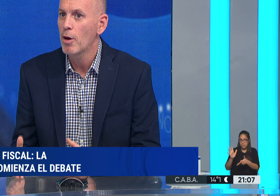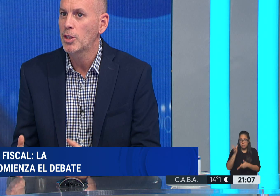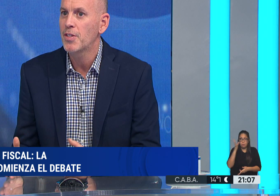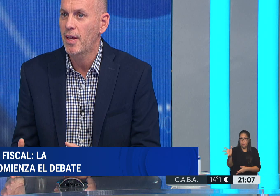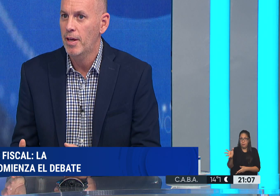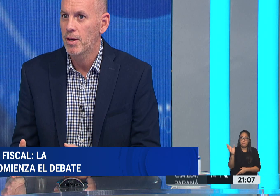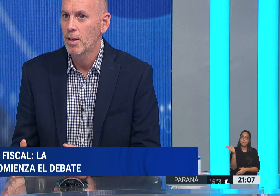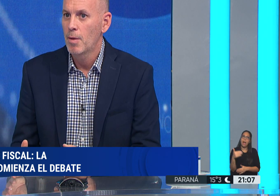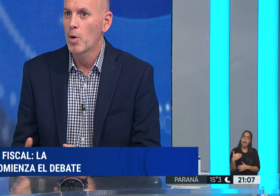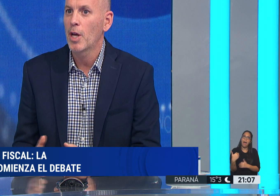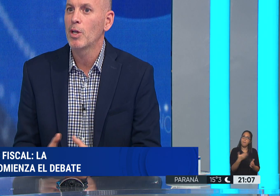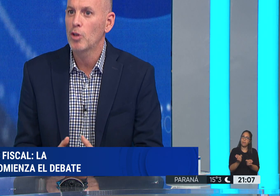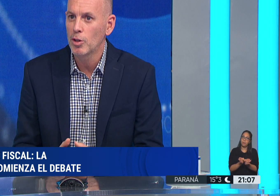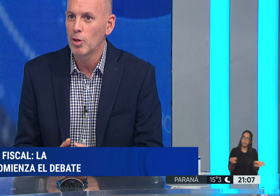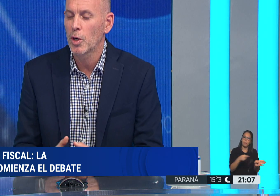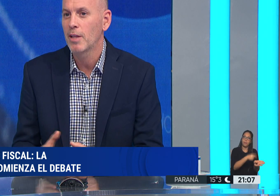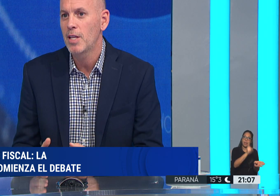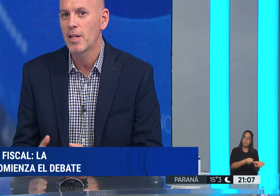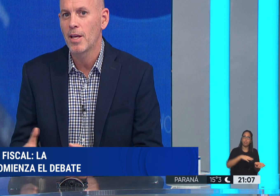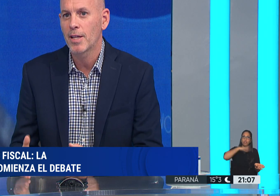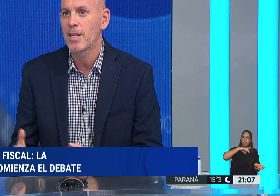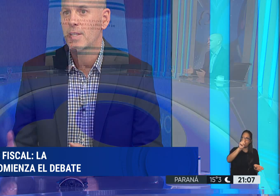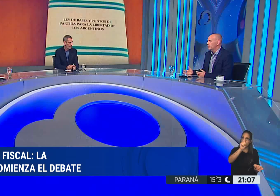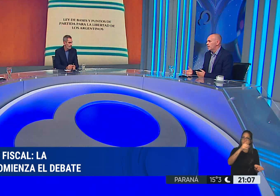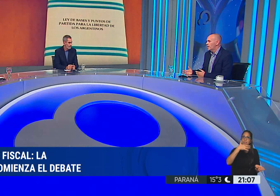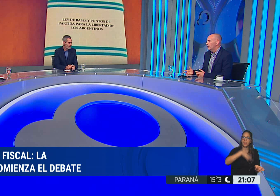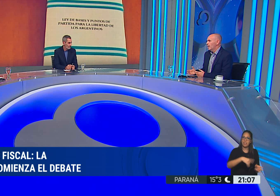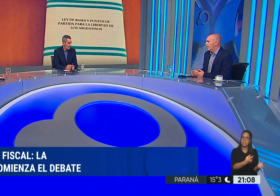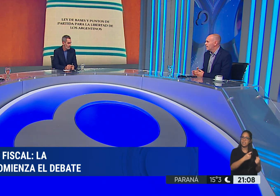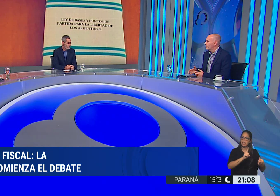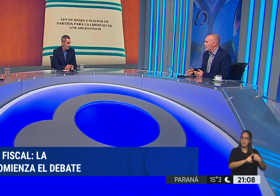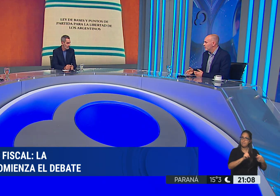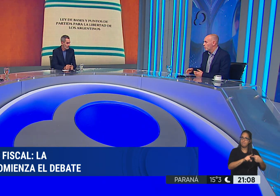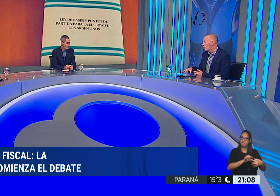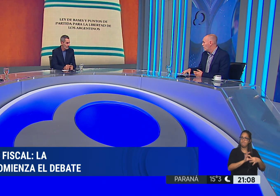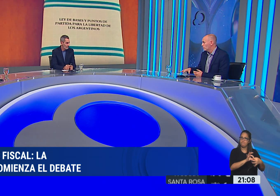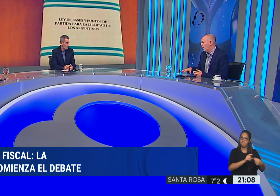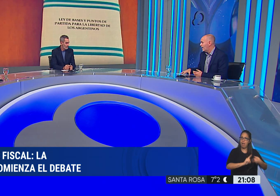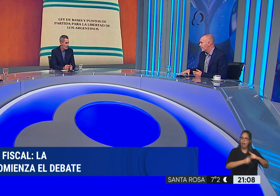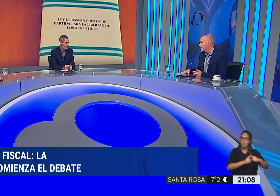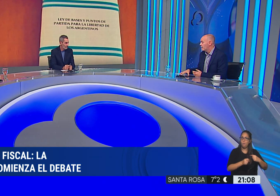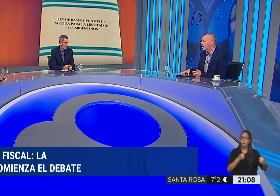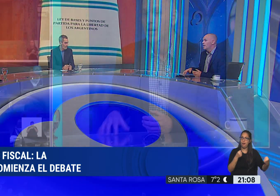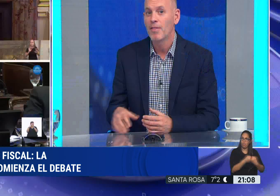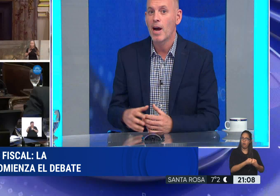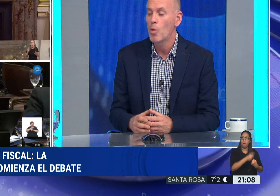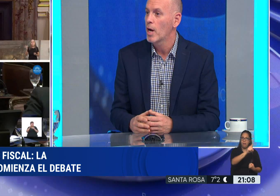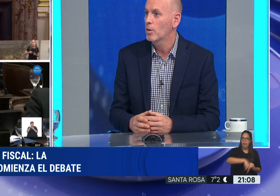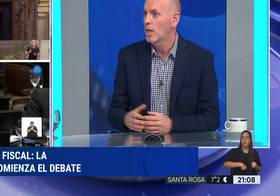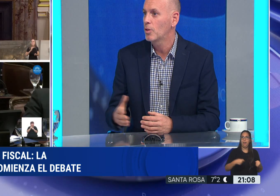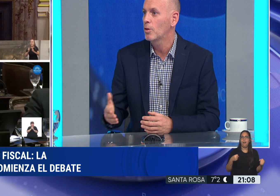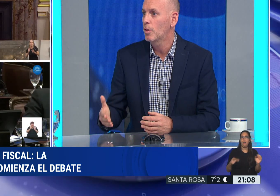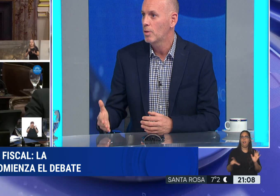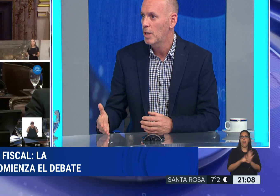otro lado negocia y cede, porque no es tonto, porque entiende de que se necesita en este país, por lo menos en la Argentina, de